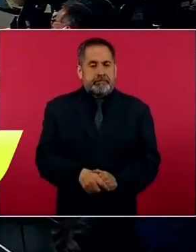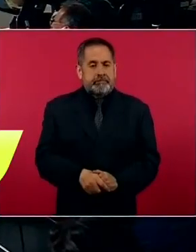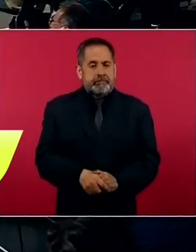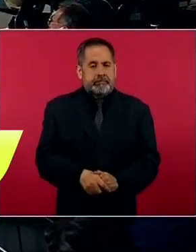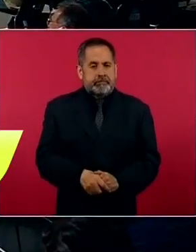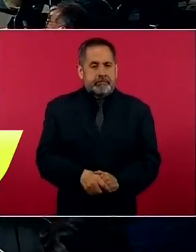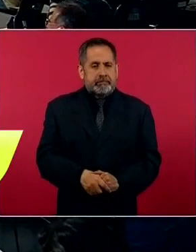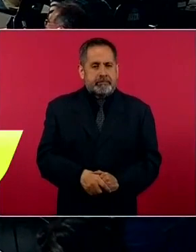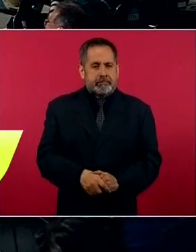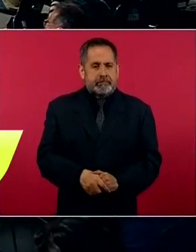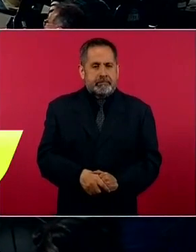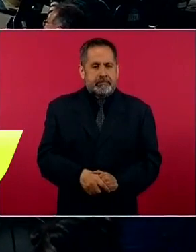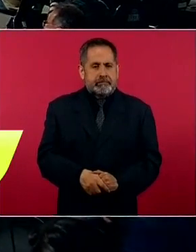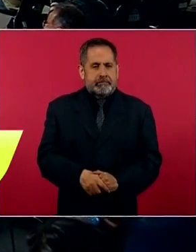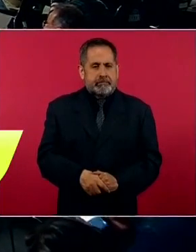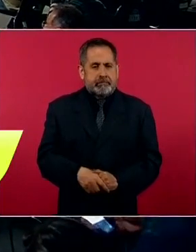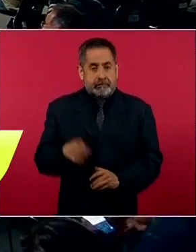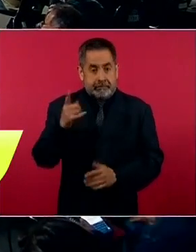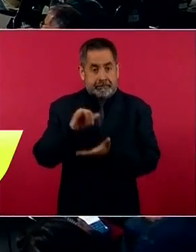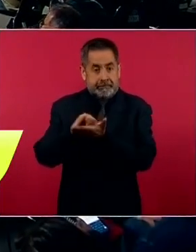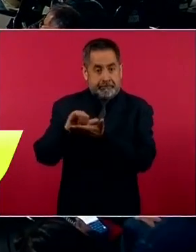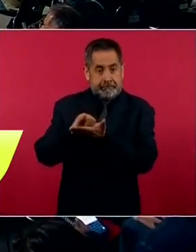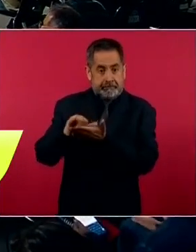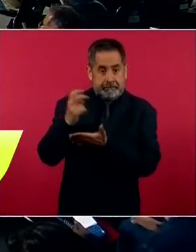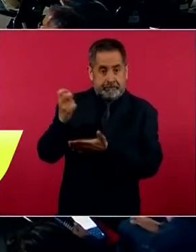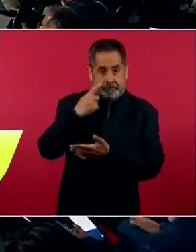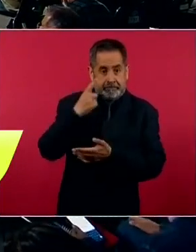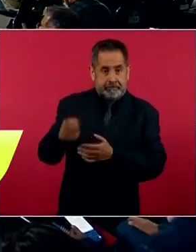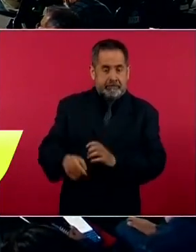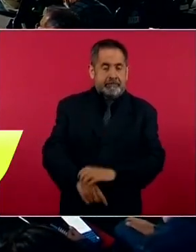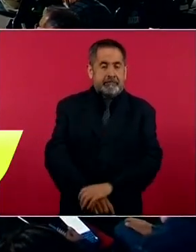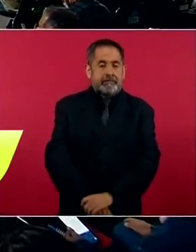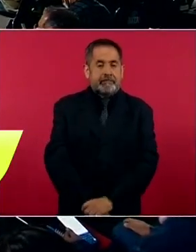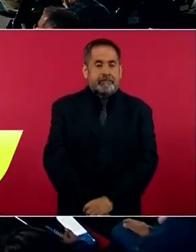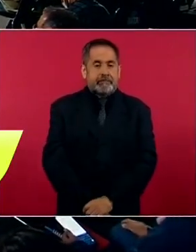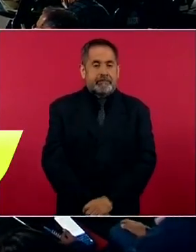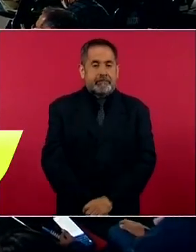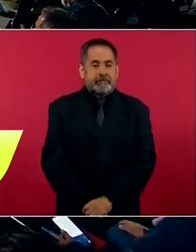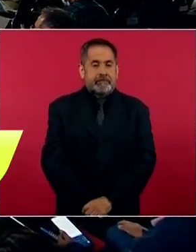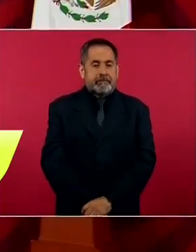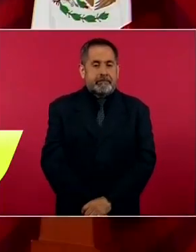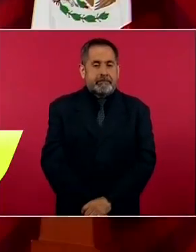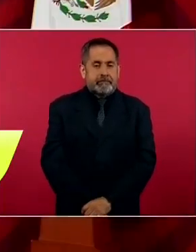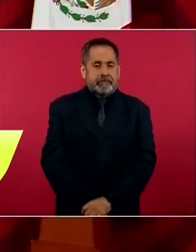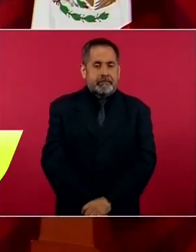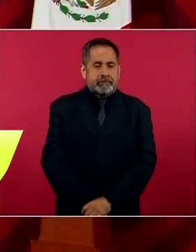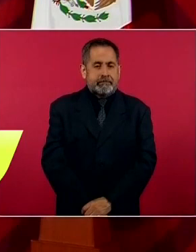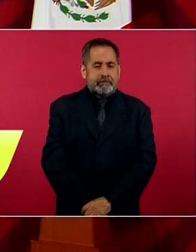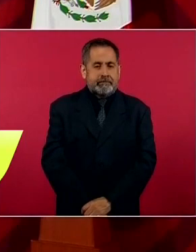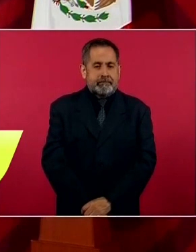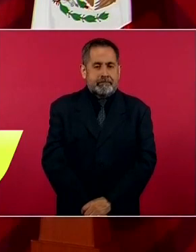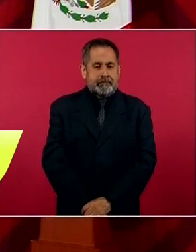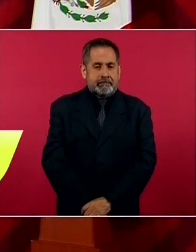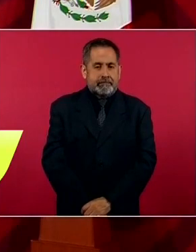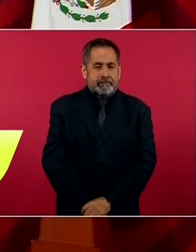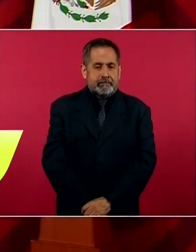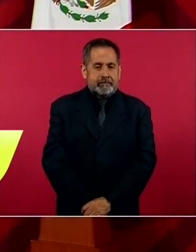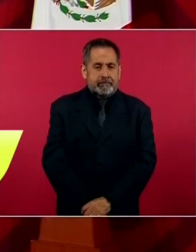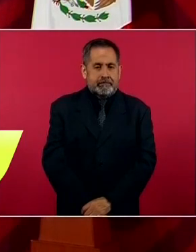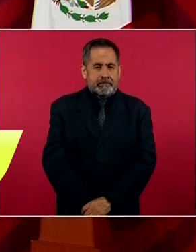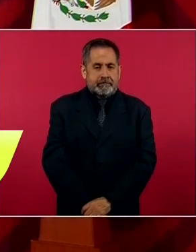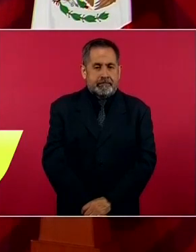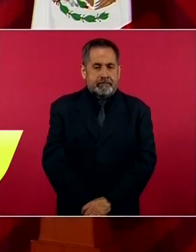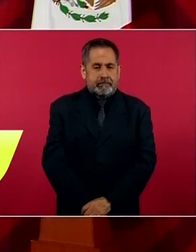hecho, sugiere a sus ciudadanos de que no visiten pues algunos puntos de la República Mexicana, sobre todo donde los niveles de violencia